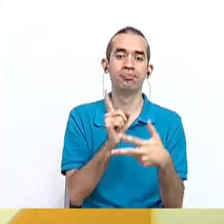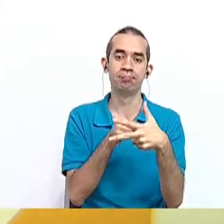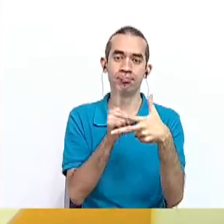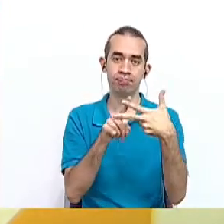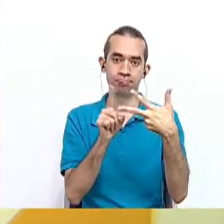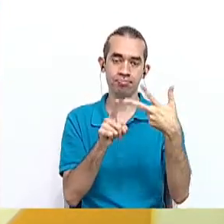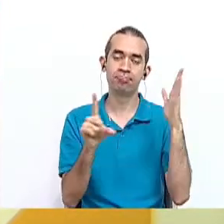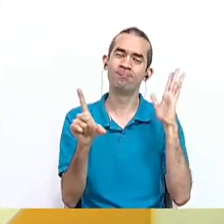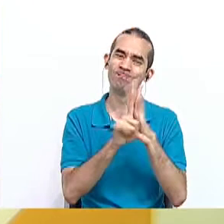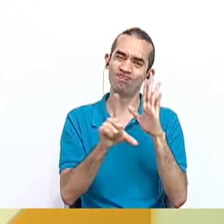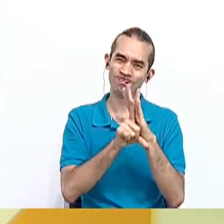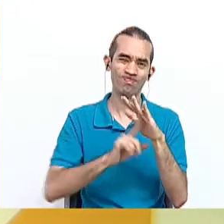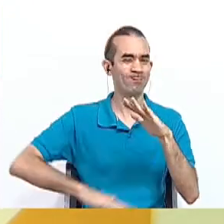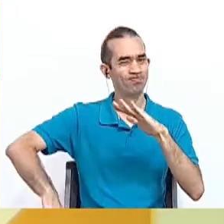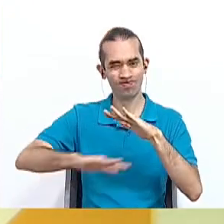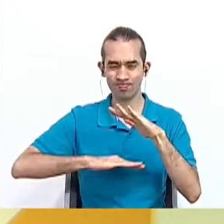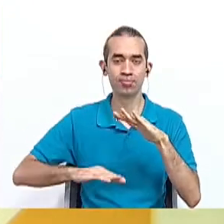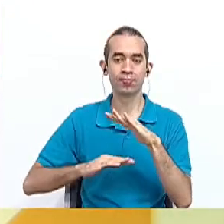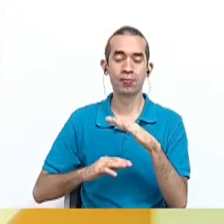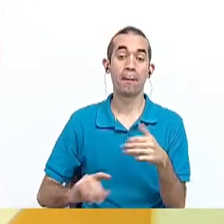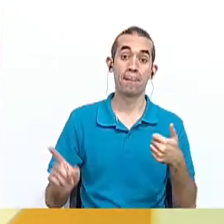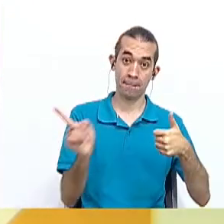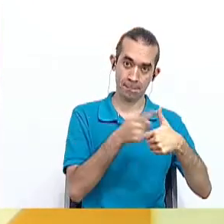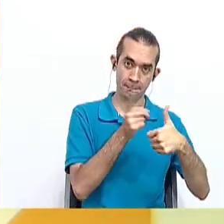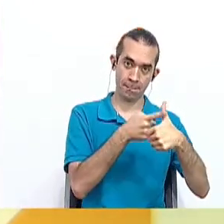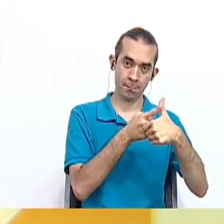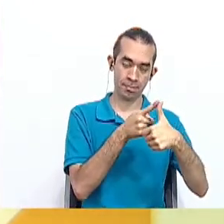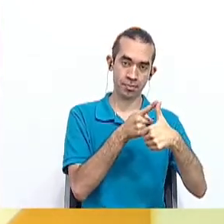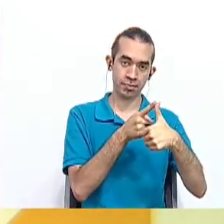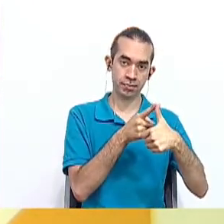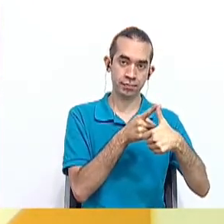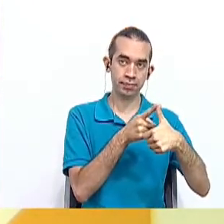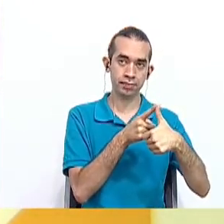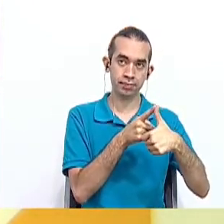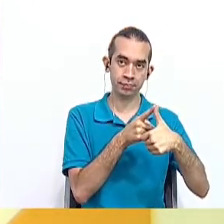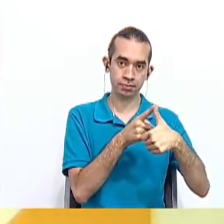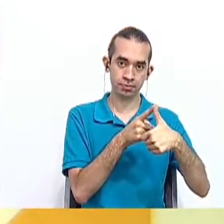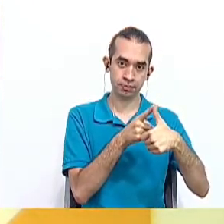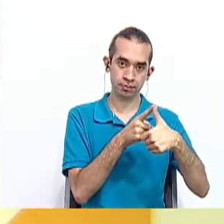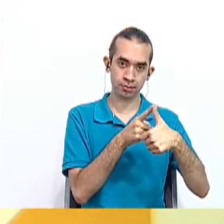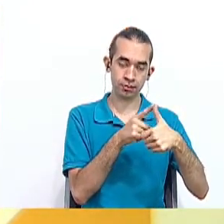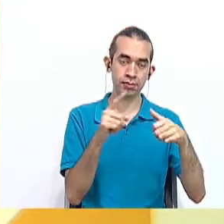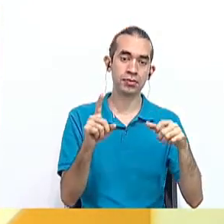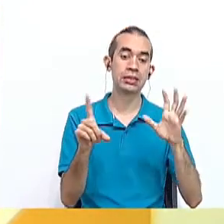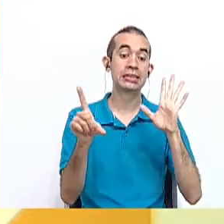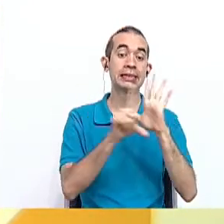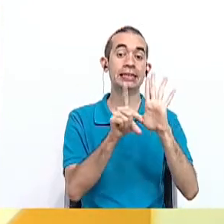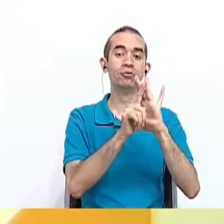leyes fundamentales. Vamos a ver la primera ley. La primera ley se llama